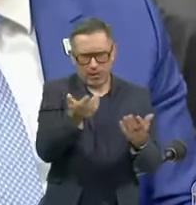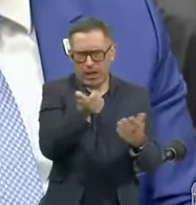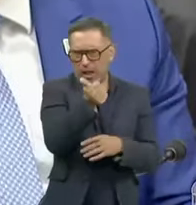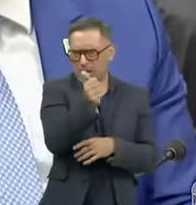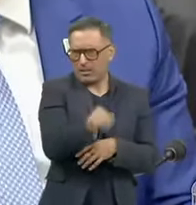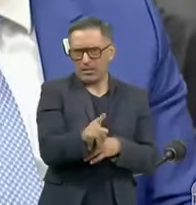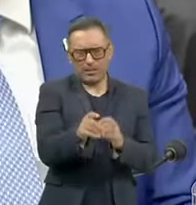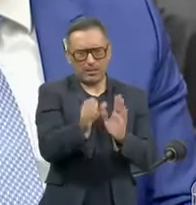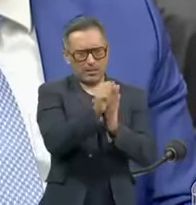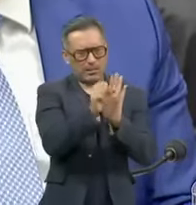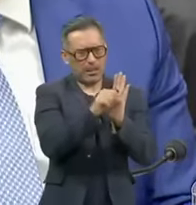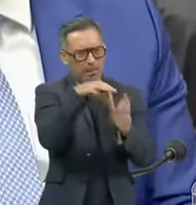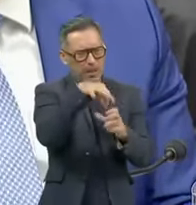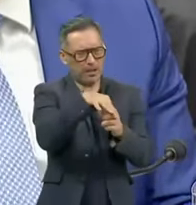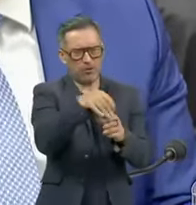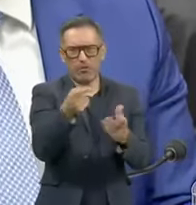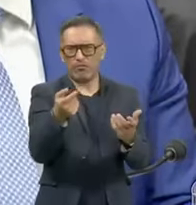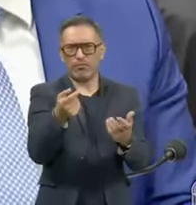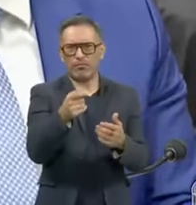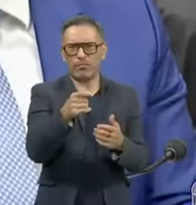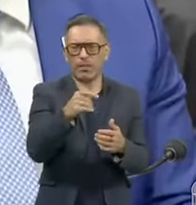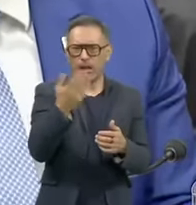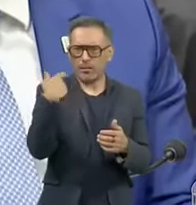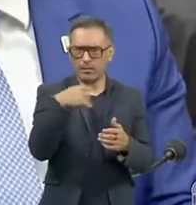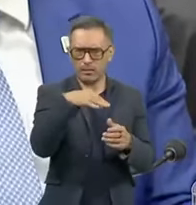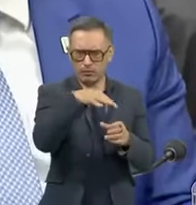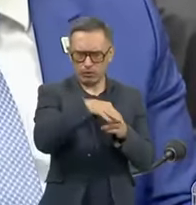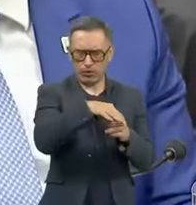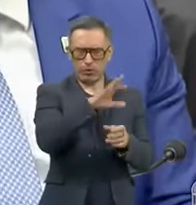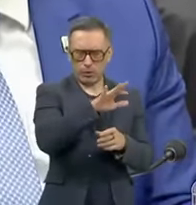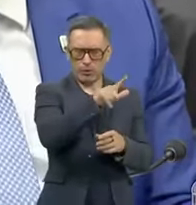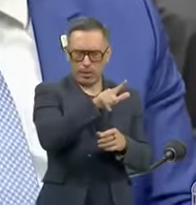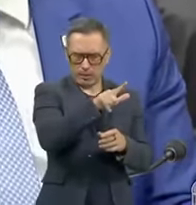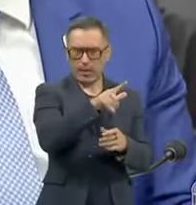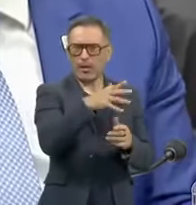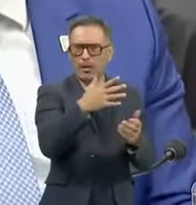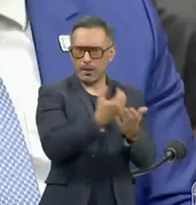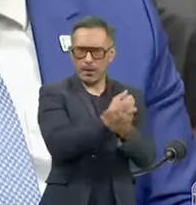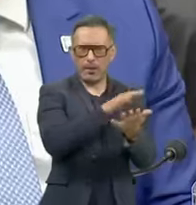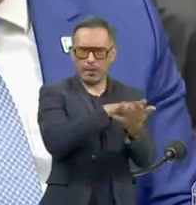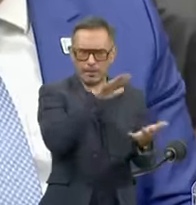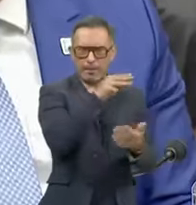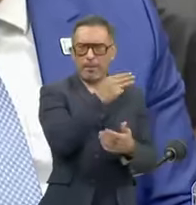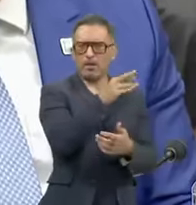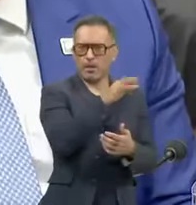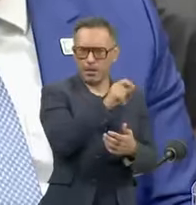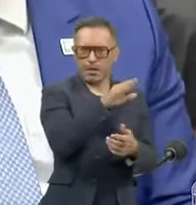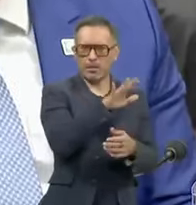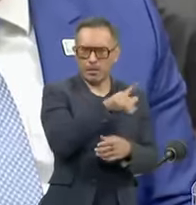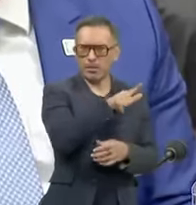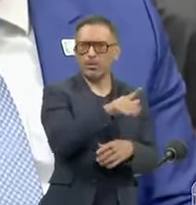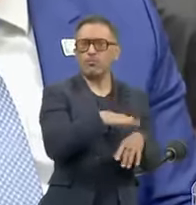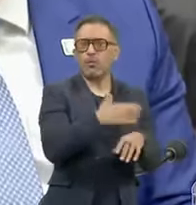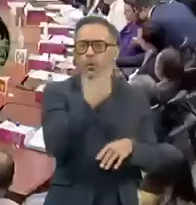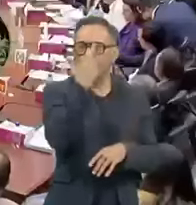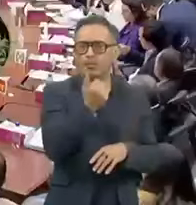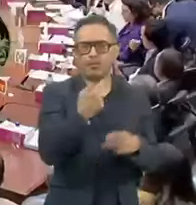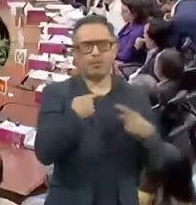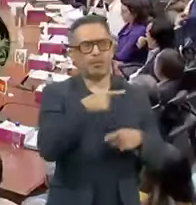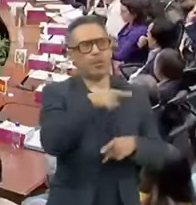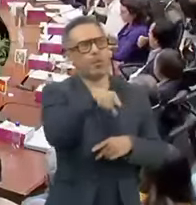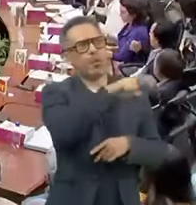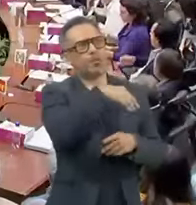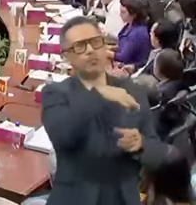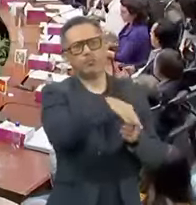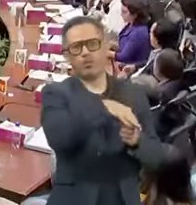sistema electoral. Tuvimos 57 triunfos de mayoría, 57, porque la gente votó. Morena